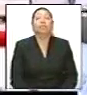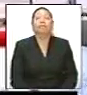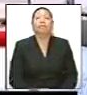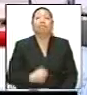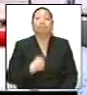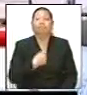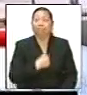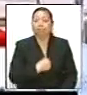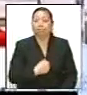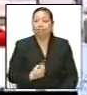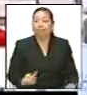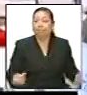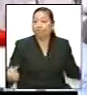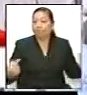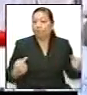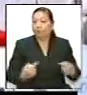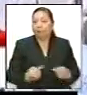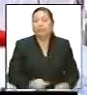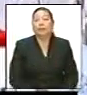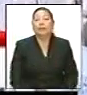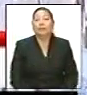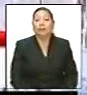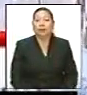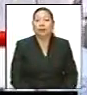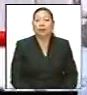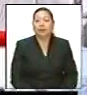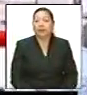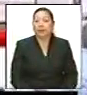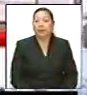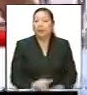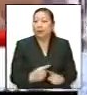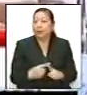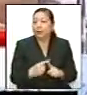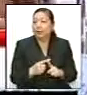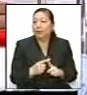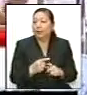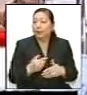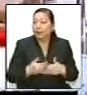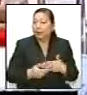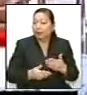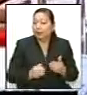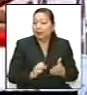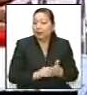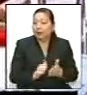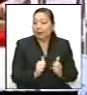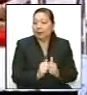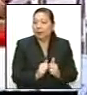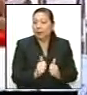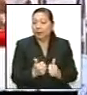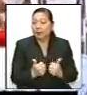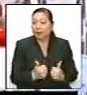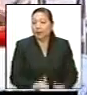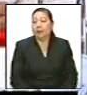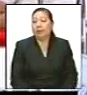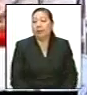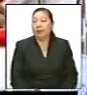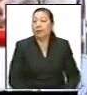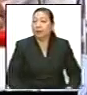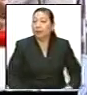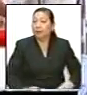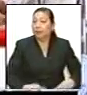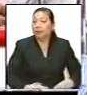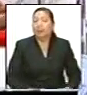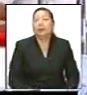Lamentando el cruce, como dijo la congresista Aramayo, de una serie de reuniones importantes. En estos momentos en el pleno estamos discutiendo el